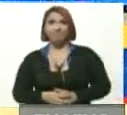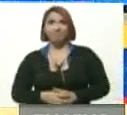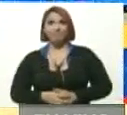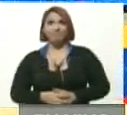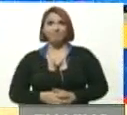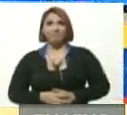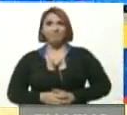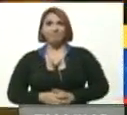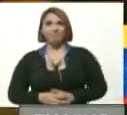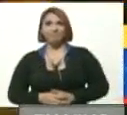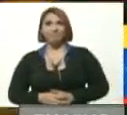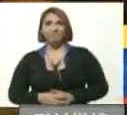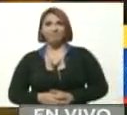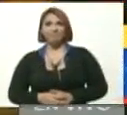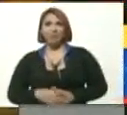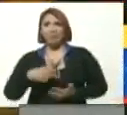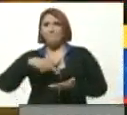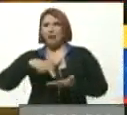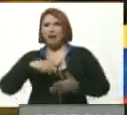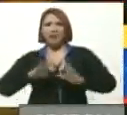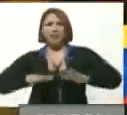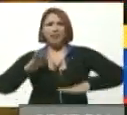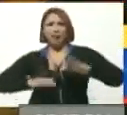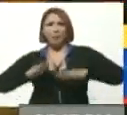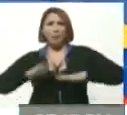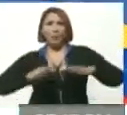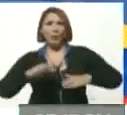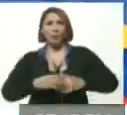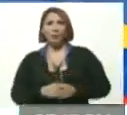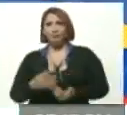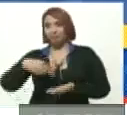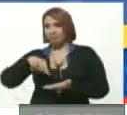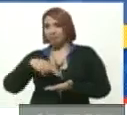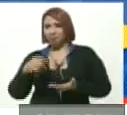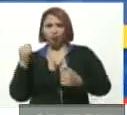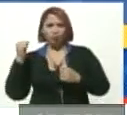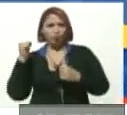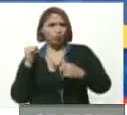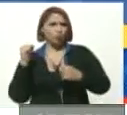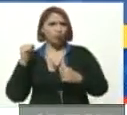baila tambor, salsa, merengue